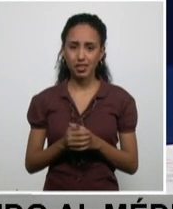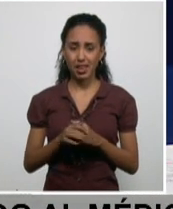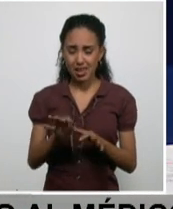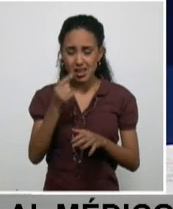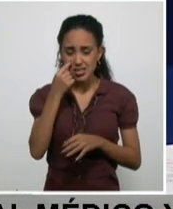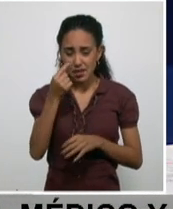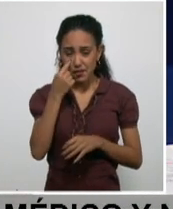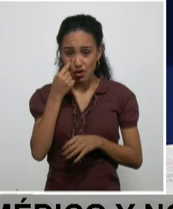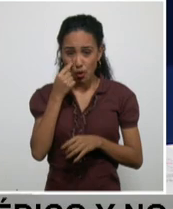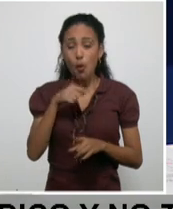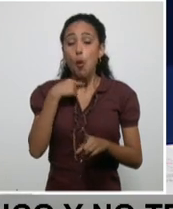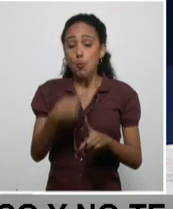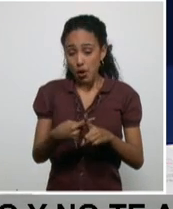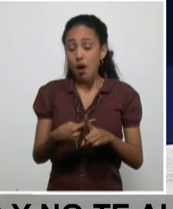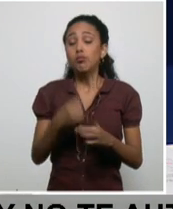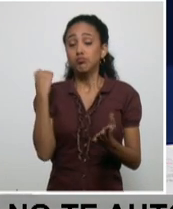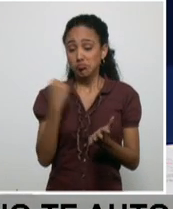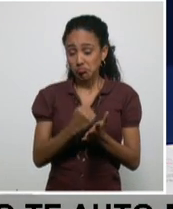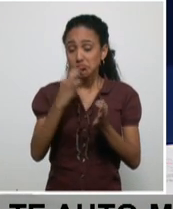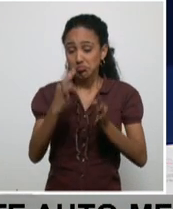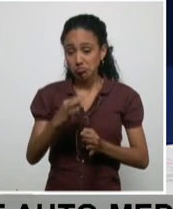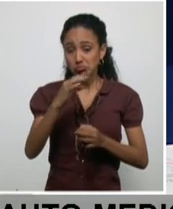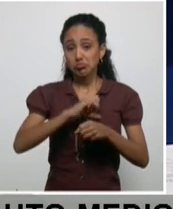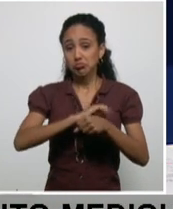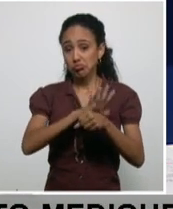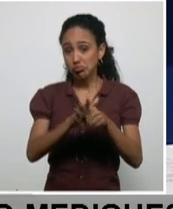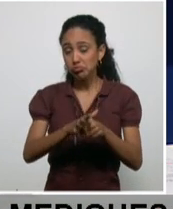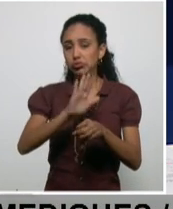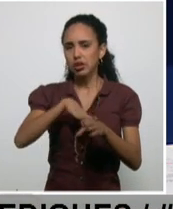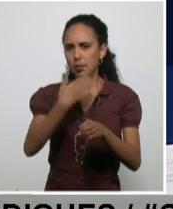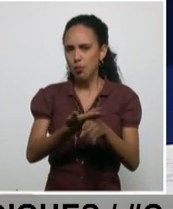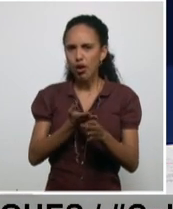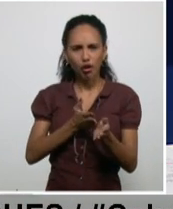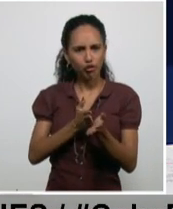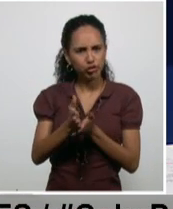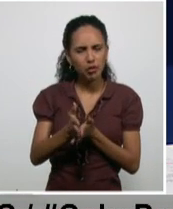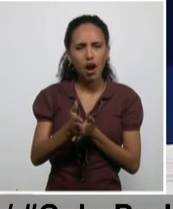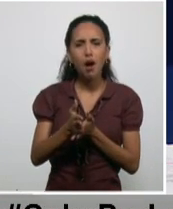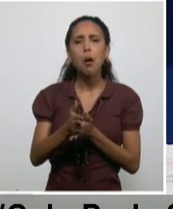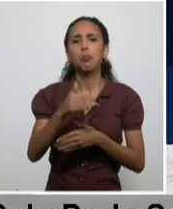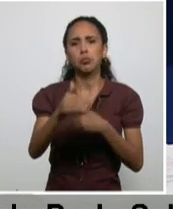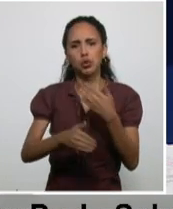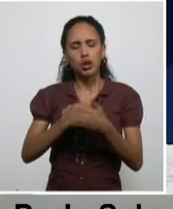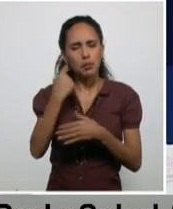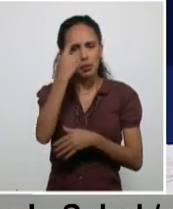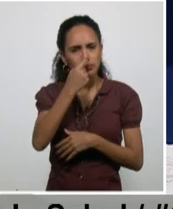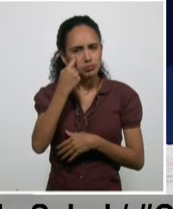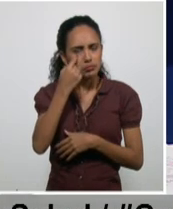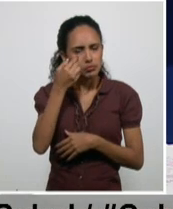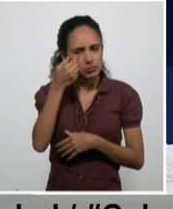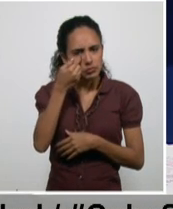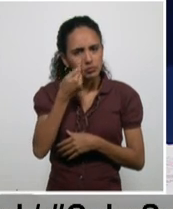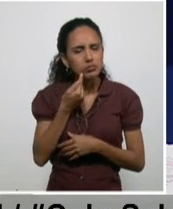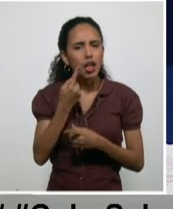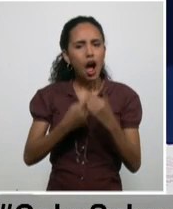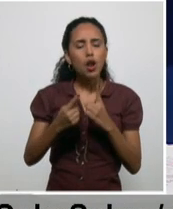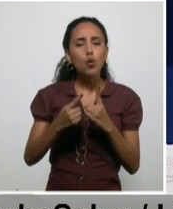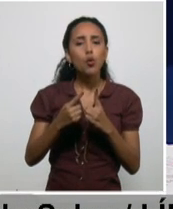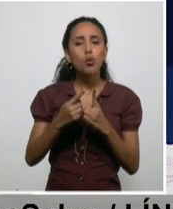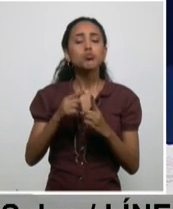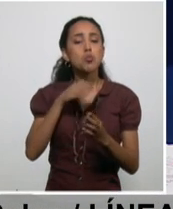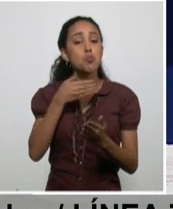en el PCR normal, y al continuar con el cuadro de conjuntivitis, pues se le tomó una muestra y se vio